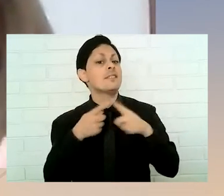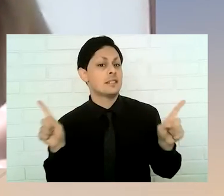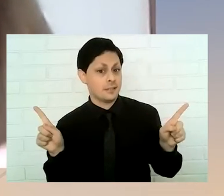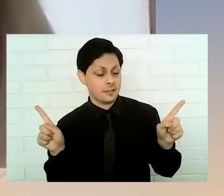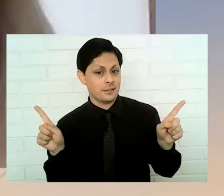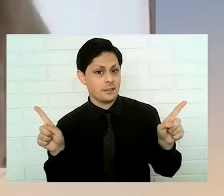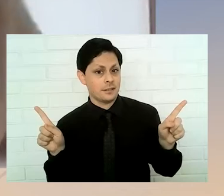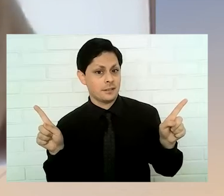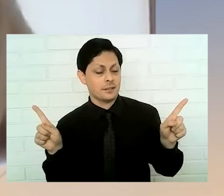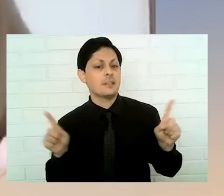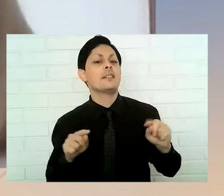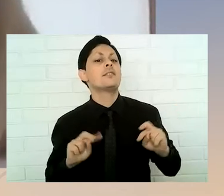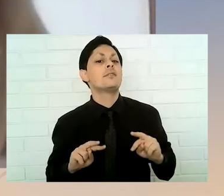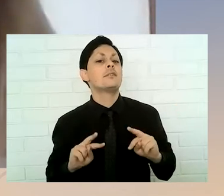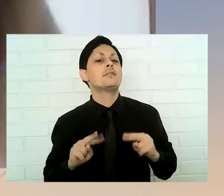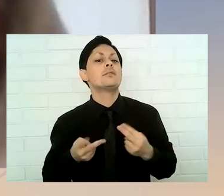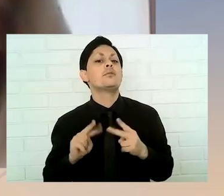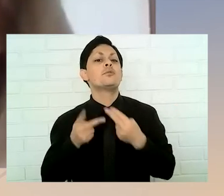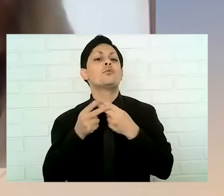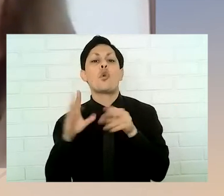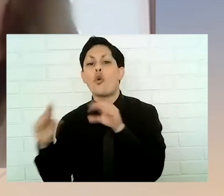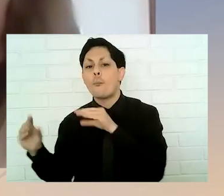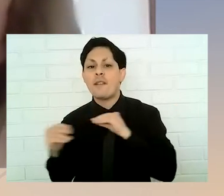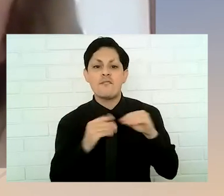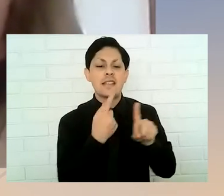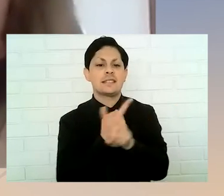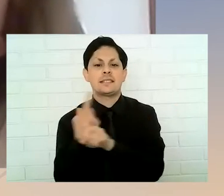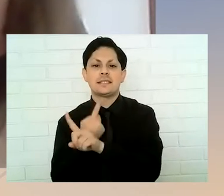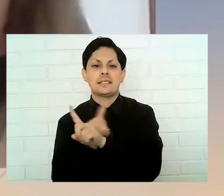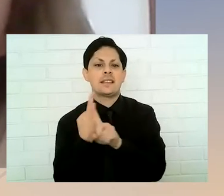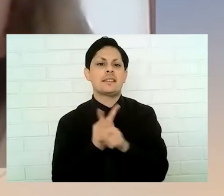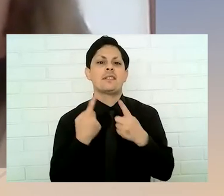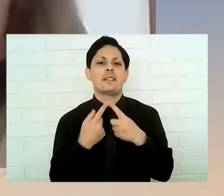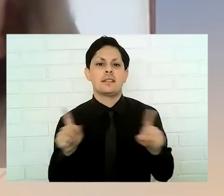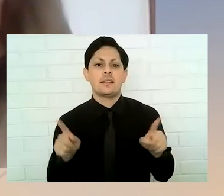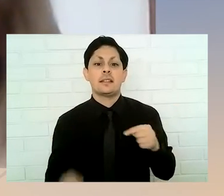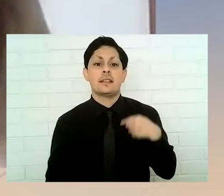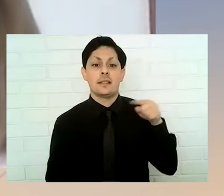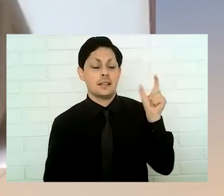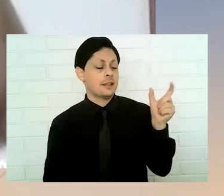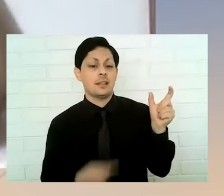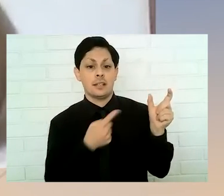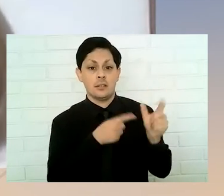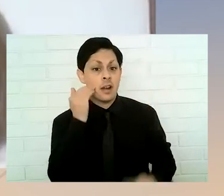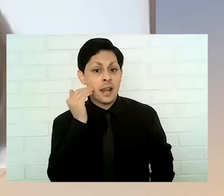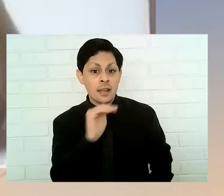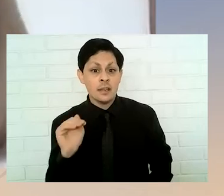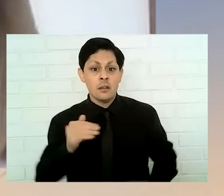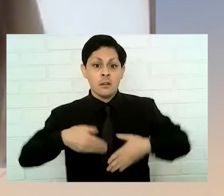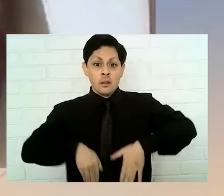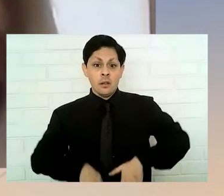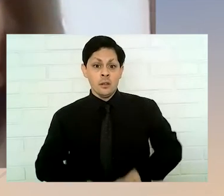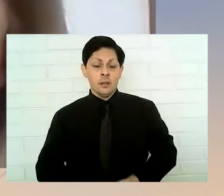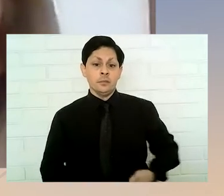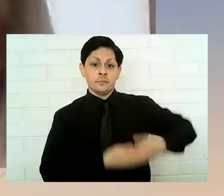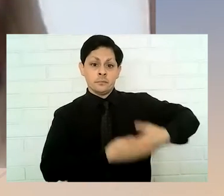de manera diferente en una convivencia distinta. Esto nosotros lo constatamos mirando niños desde el nacimiento